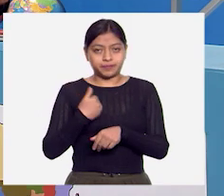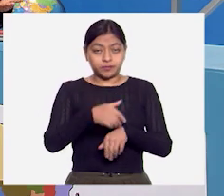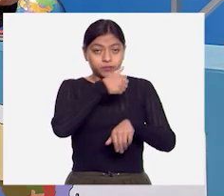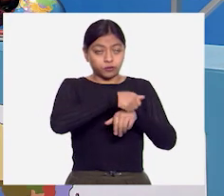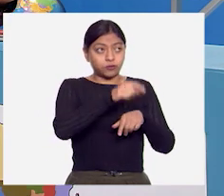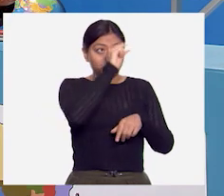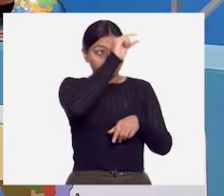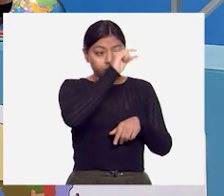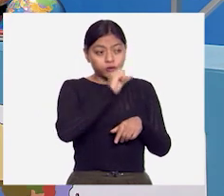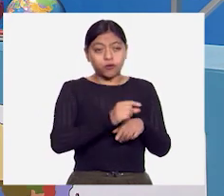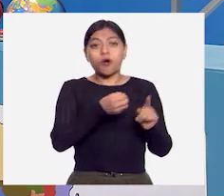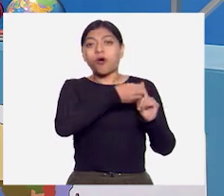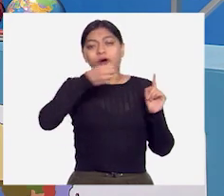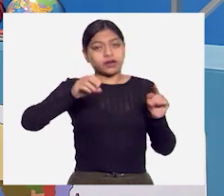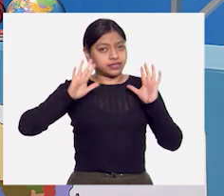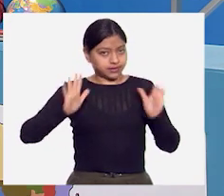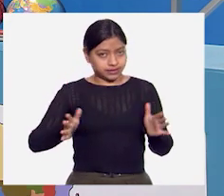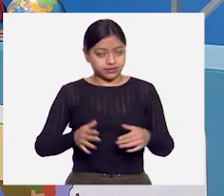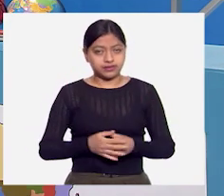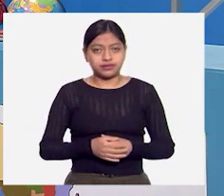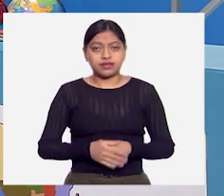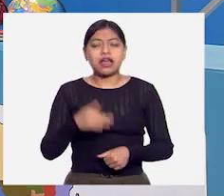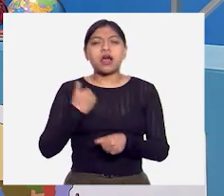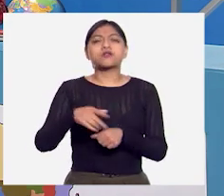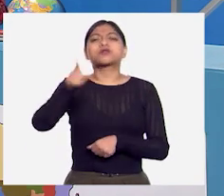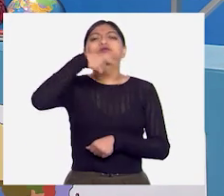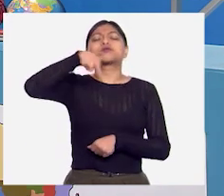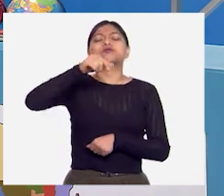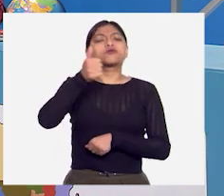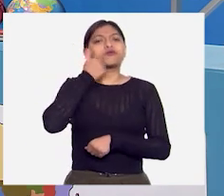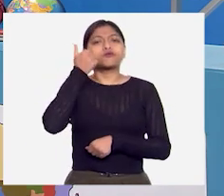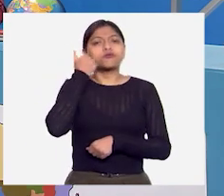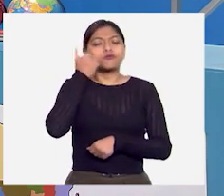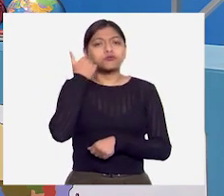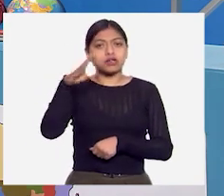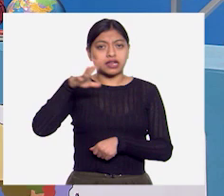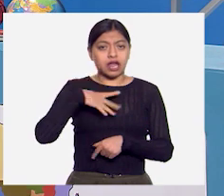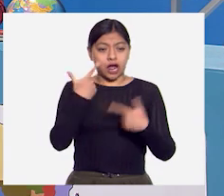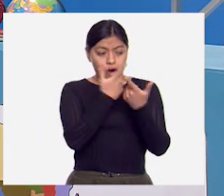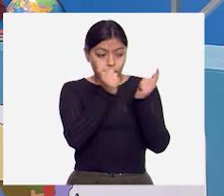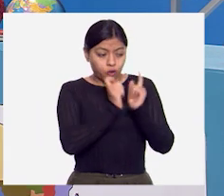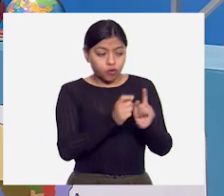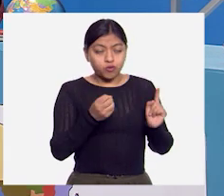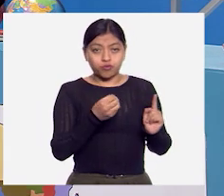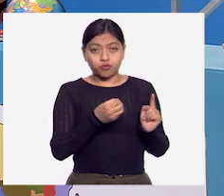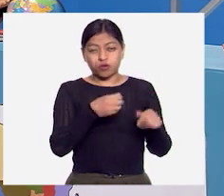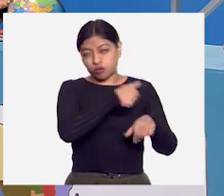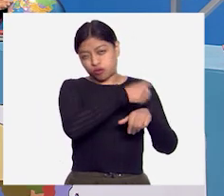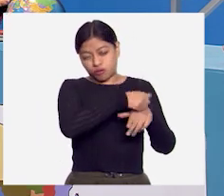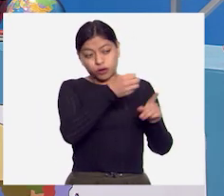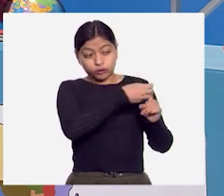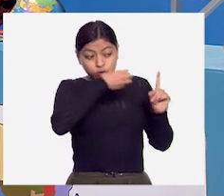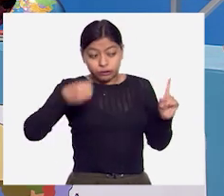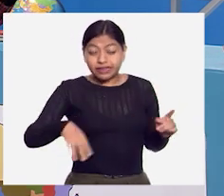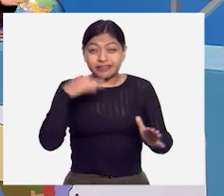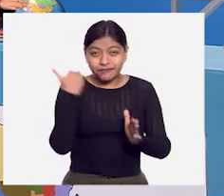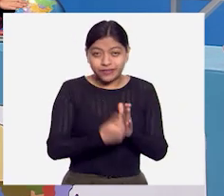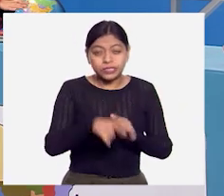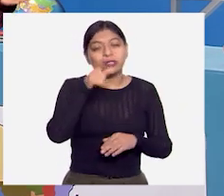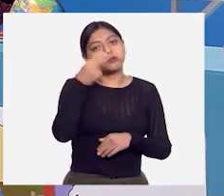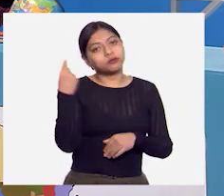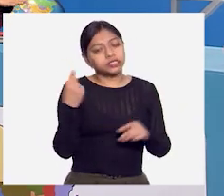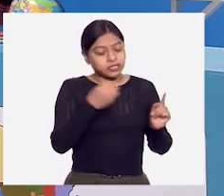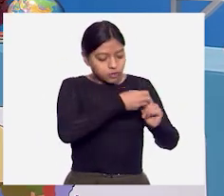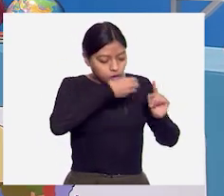ya están ordenados, pero ustedes, niñas y niños, cuando tengan un conjunto de datos, si no están ordenados, los deben